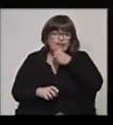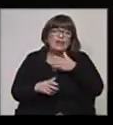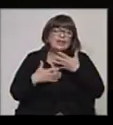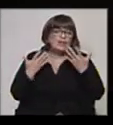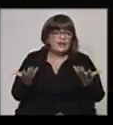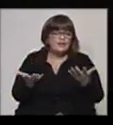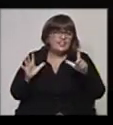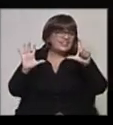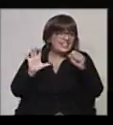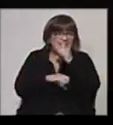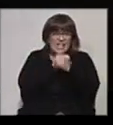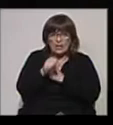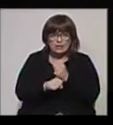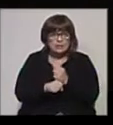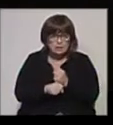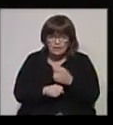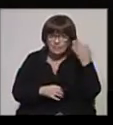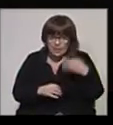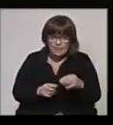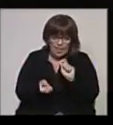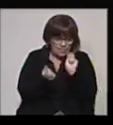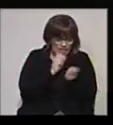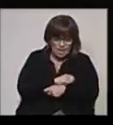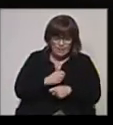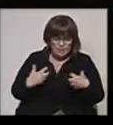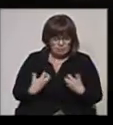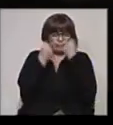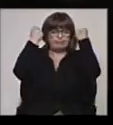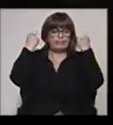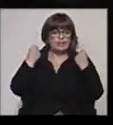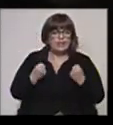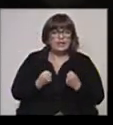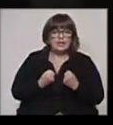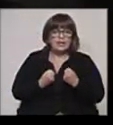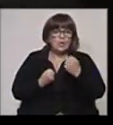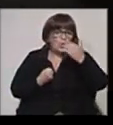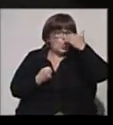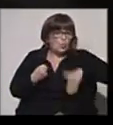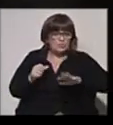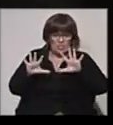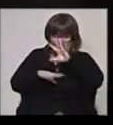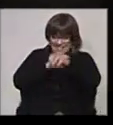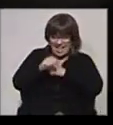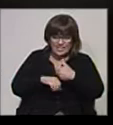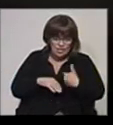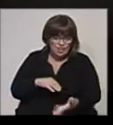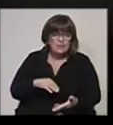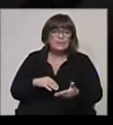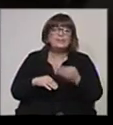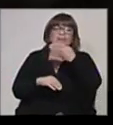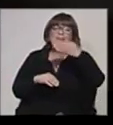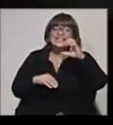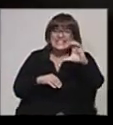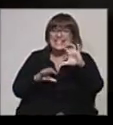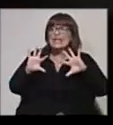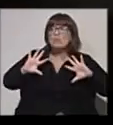de 70, pero sí son cambios que se han dado muy, muy rápido la última década en nuestra profesión. Pero hay que pensar, la BBC tiene llegada mundial,